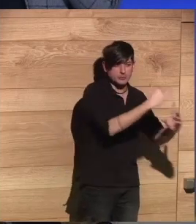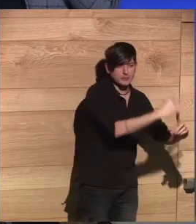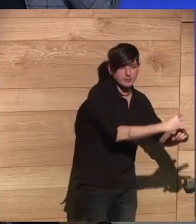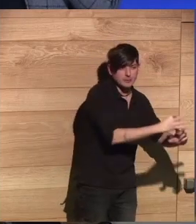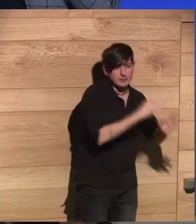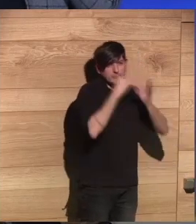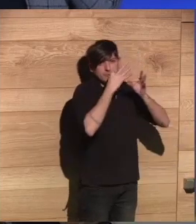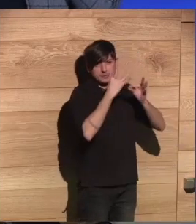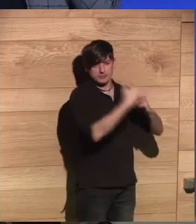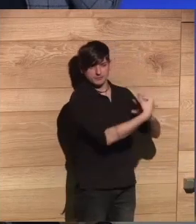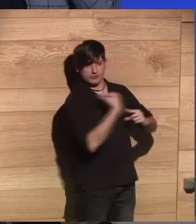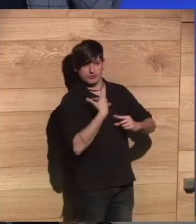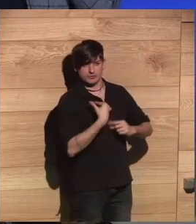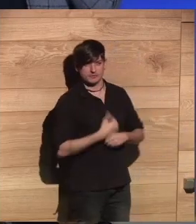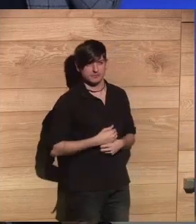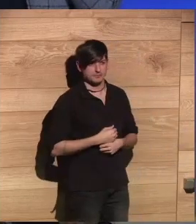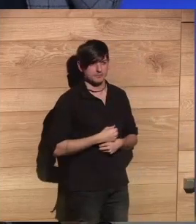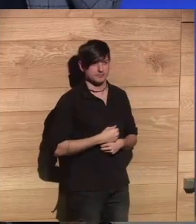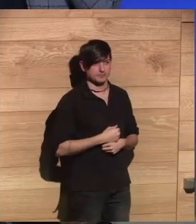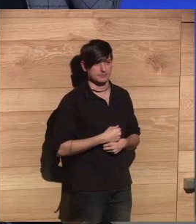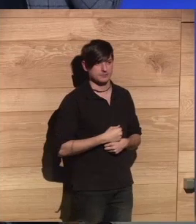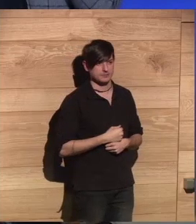ese mundo, ¿no? Sí.